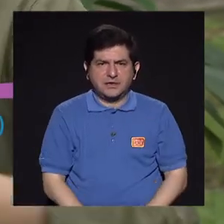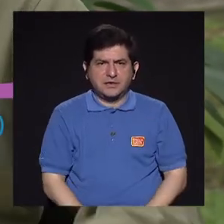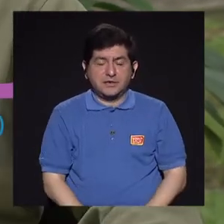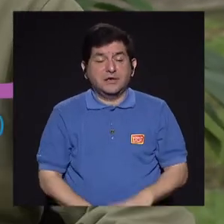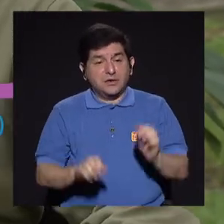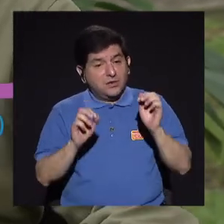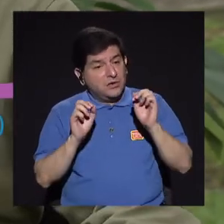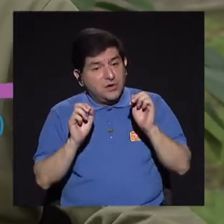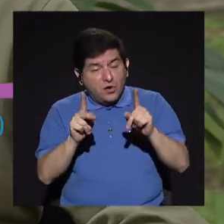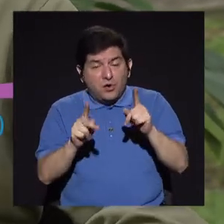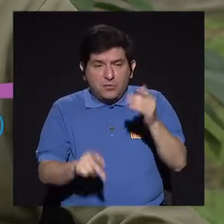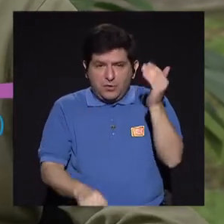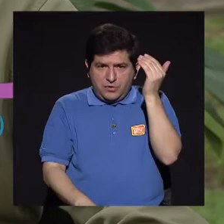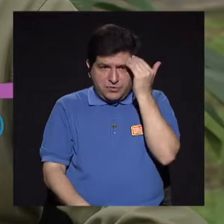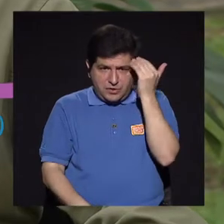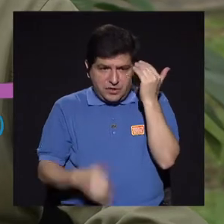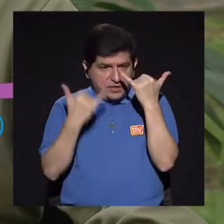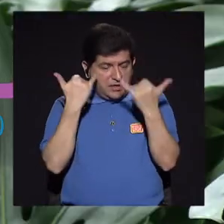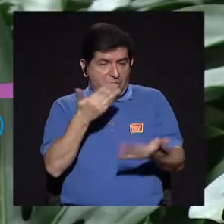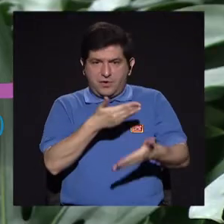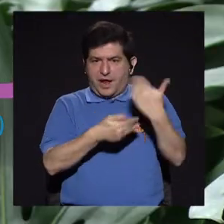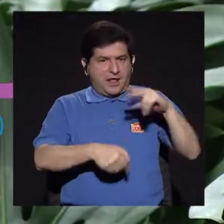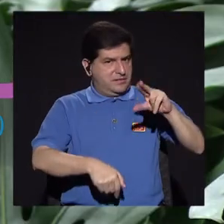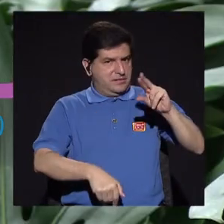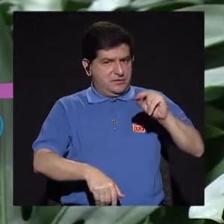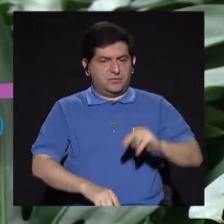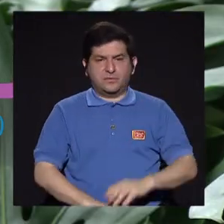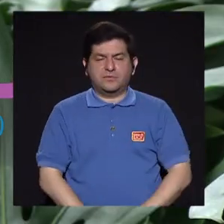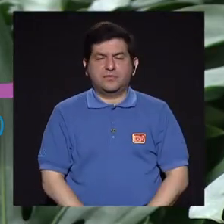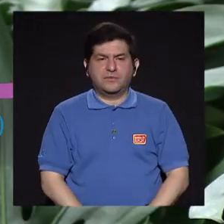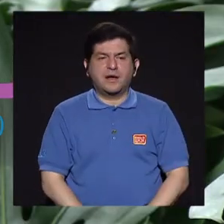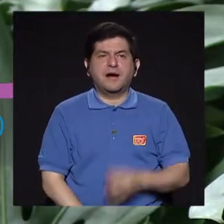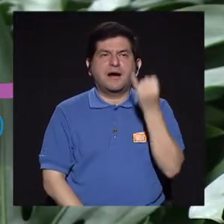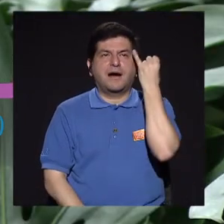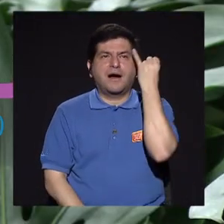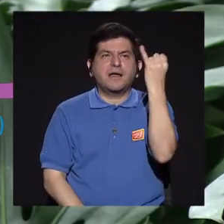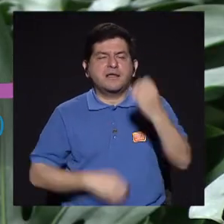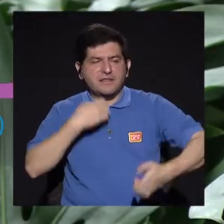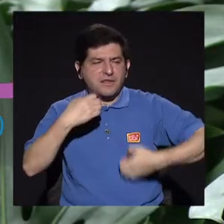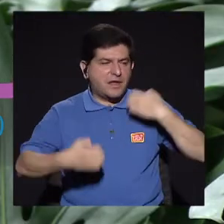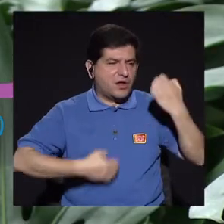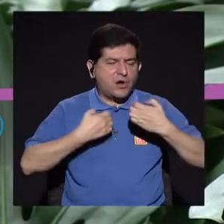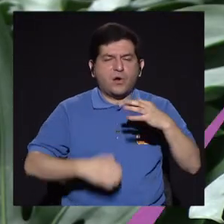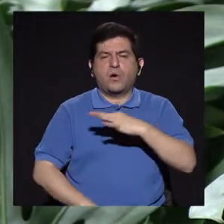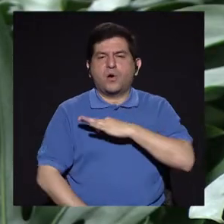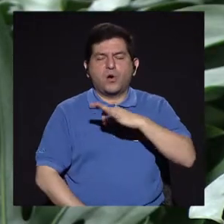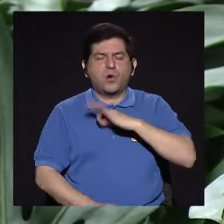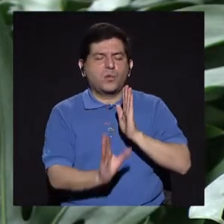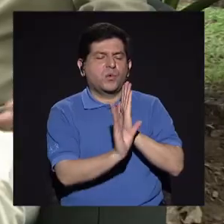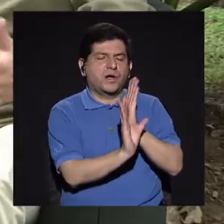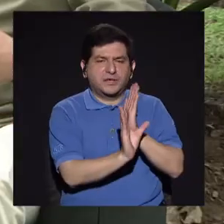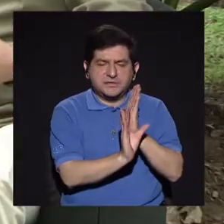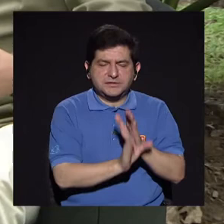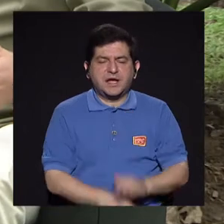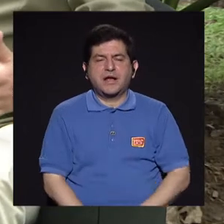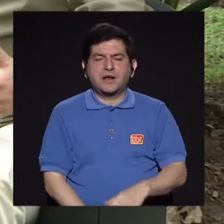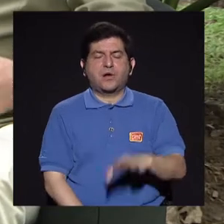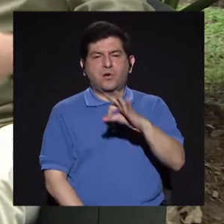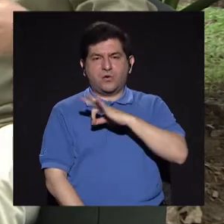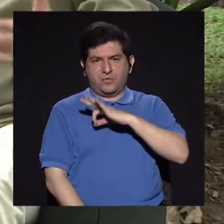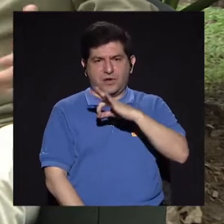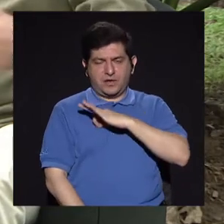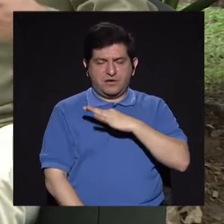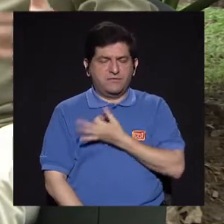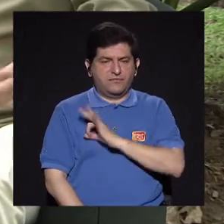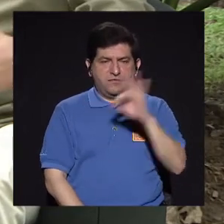llegar al conocimiento que tenemos hoy de conceptos como emociones o bienestar psicológico, bienestar espiritual,